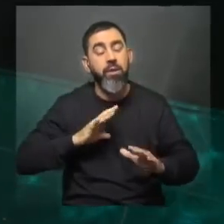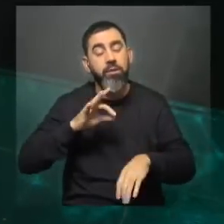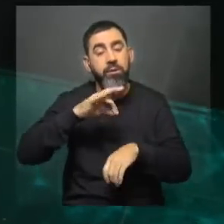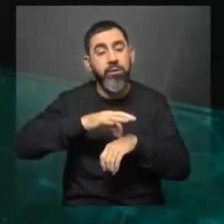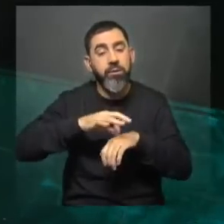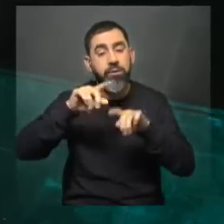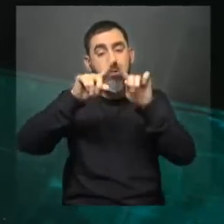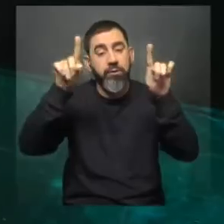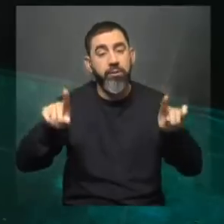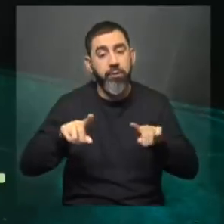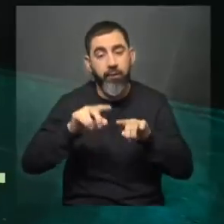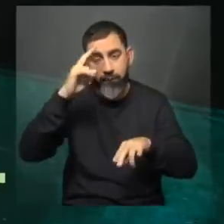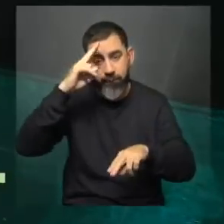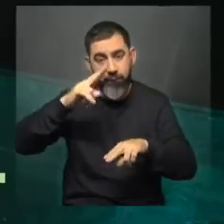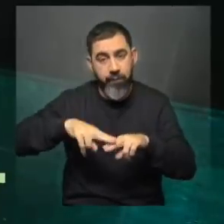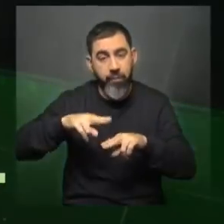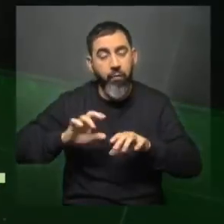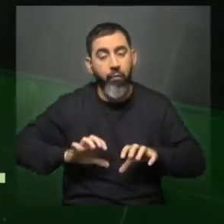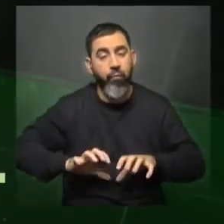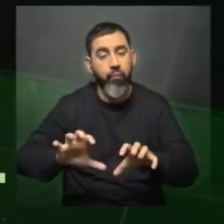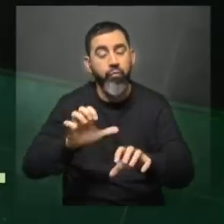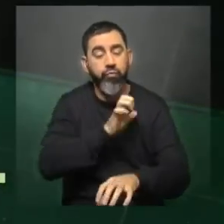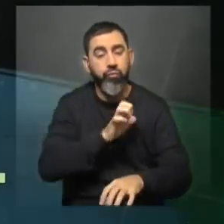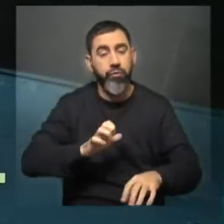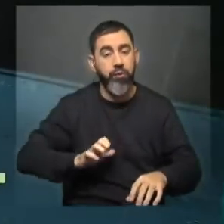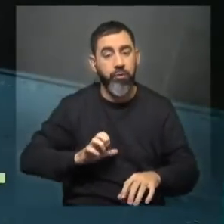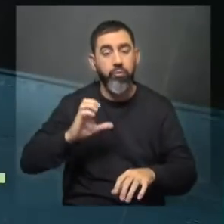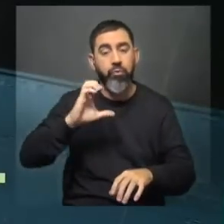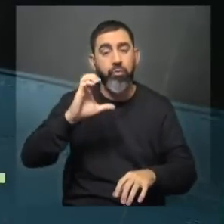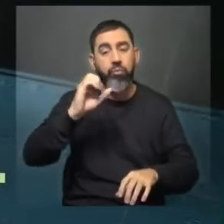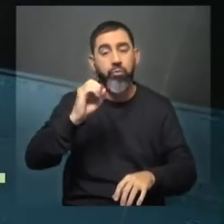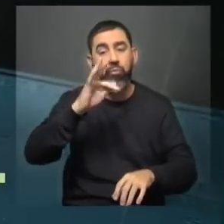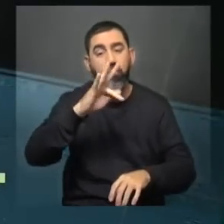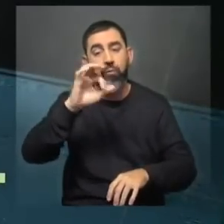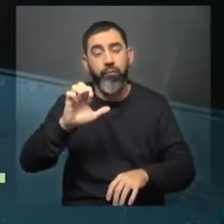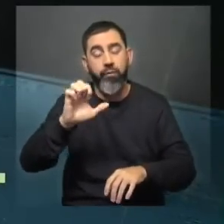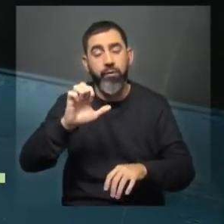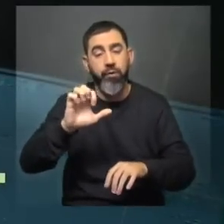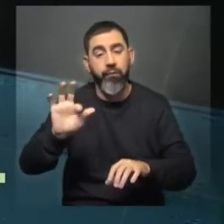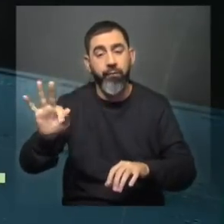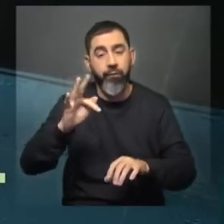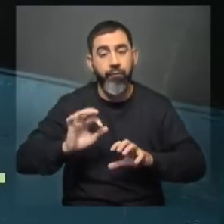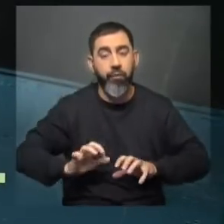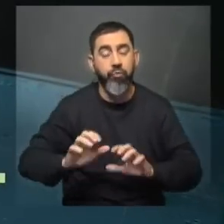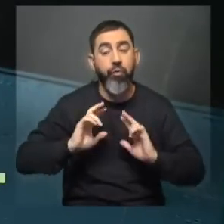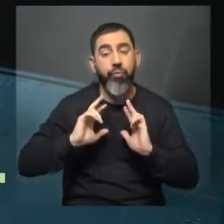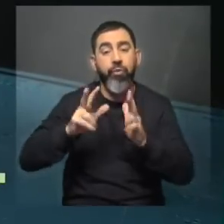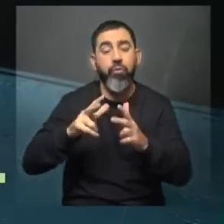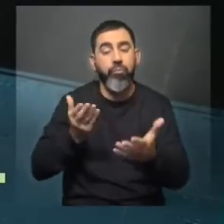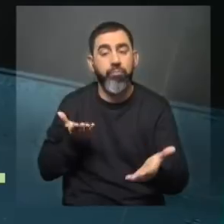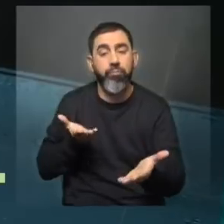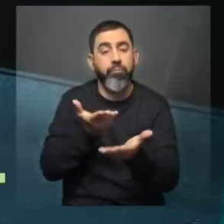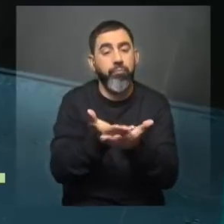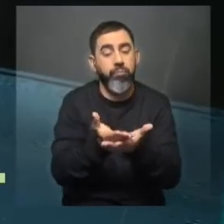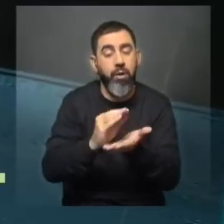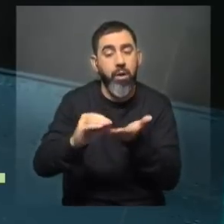del subsidio por enfermedad para funcionarios del Estado el coffe la confederación del Estado adelantó que va a presentar un recurso